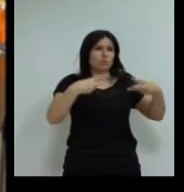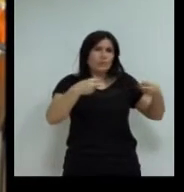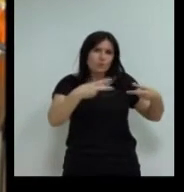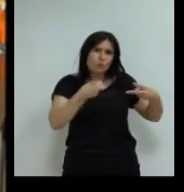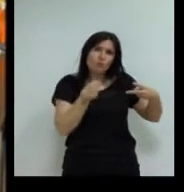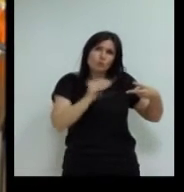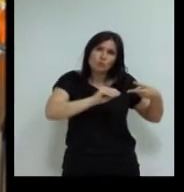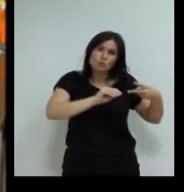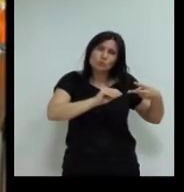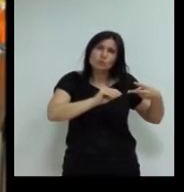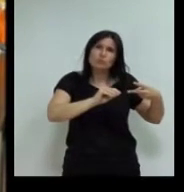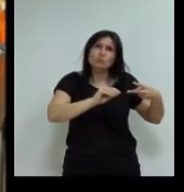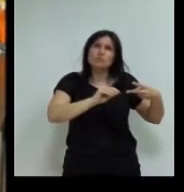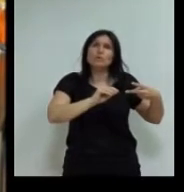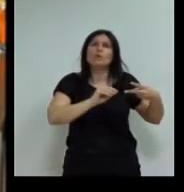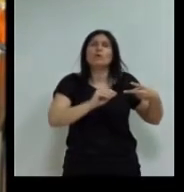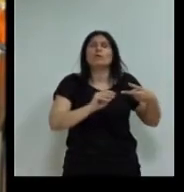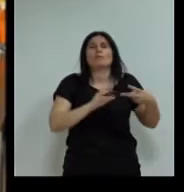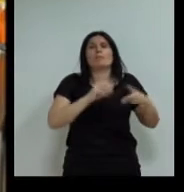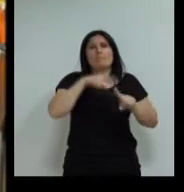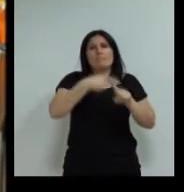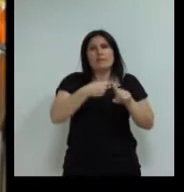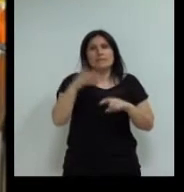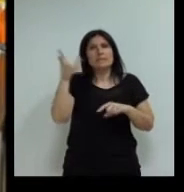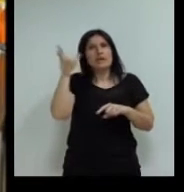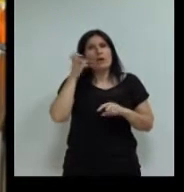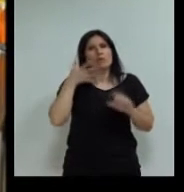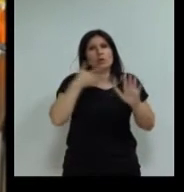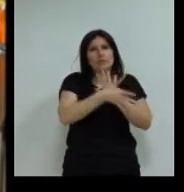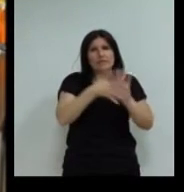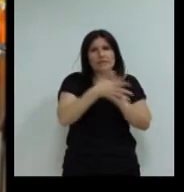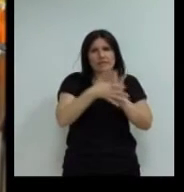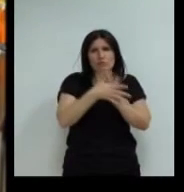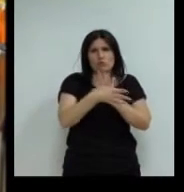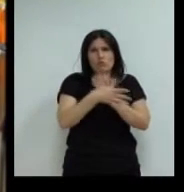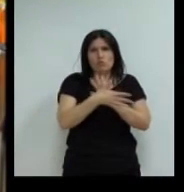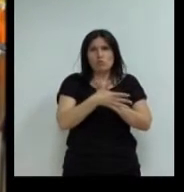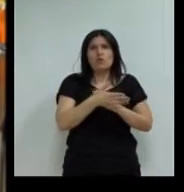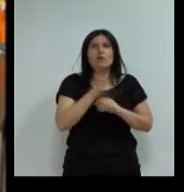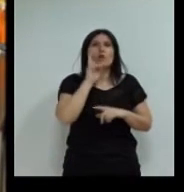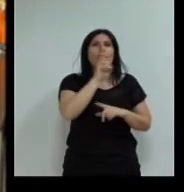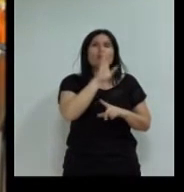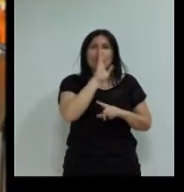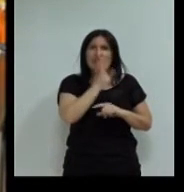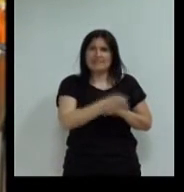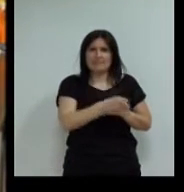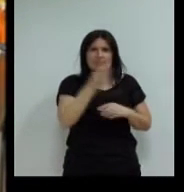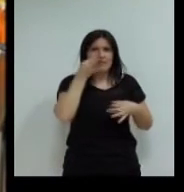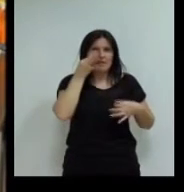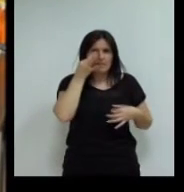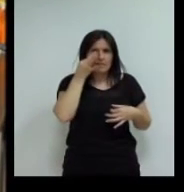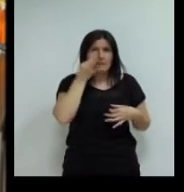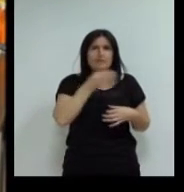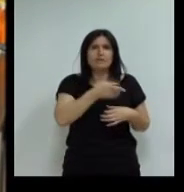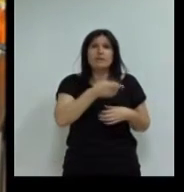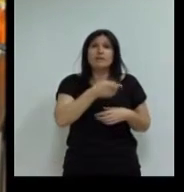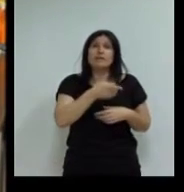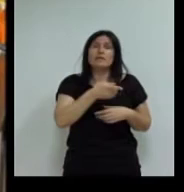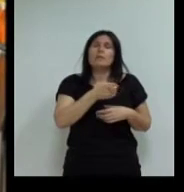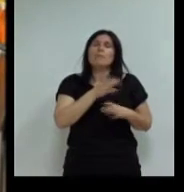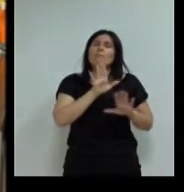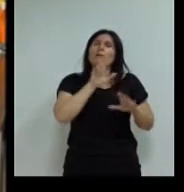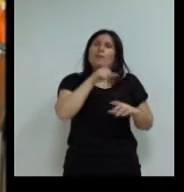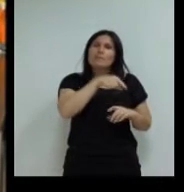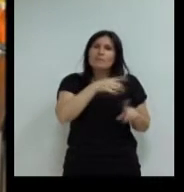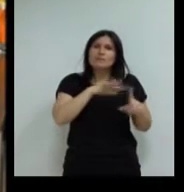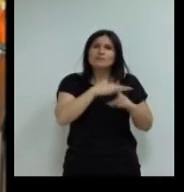incrustados y con audiodescripción. La descarga, bueno, el visionado en streaming se puede hacer. Esto está teniendo todos los problemas del